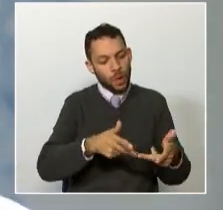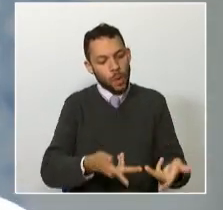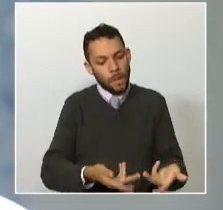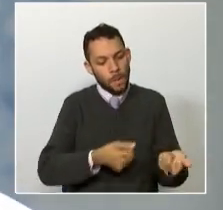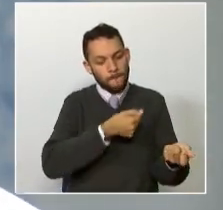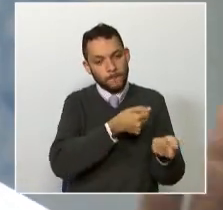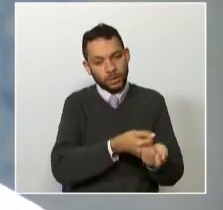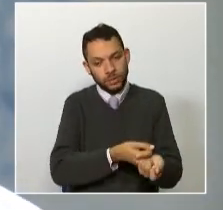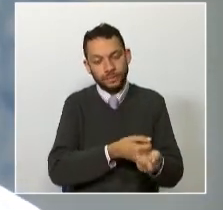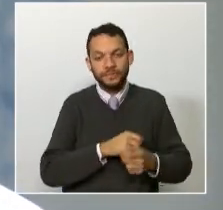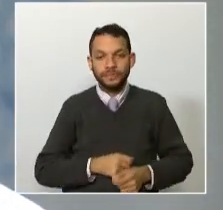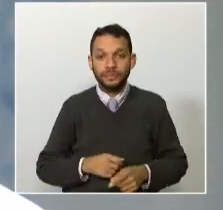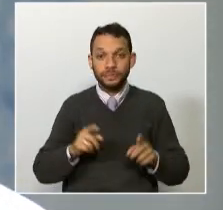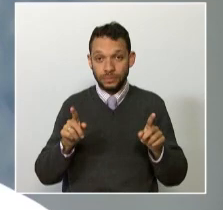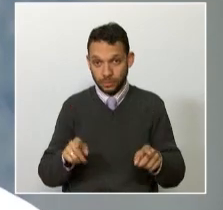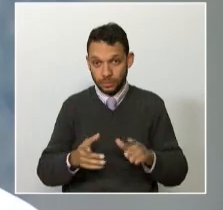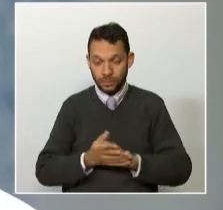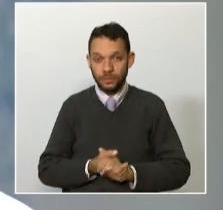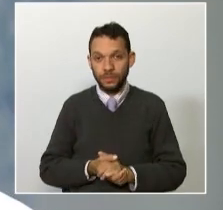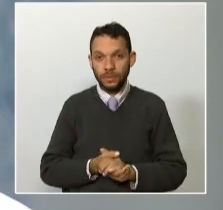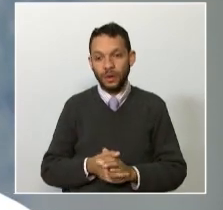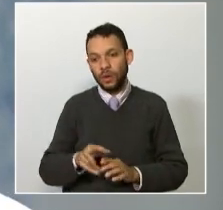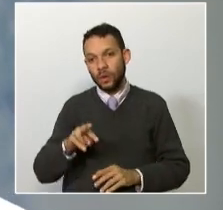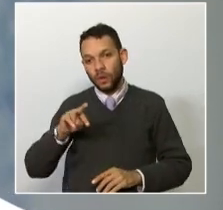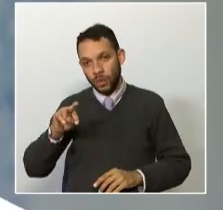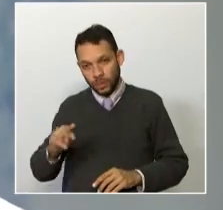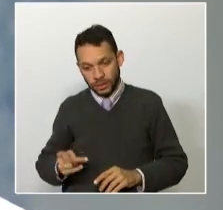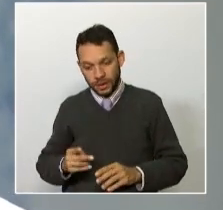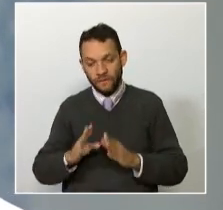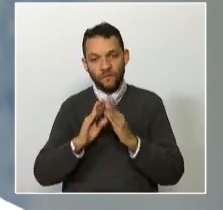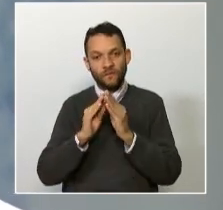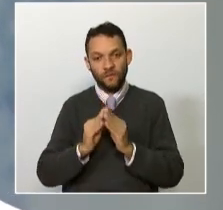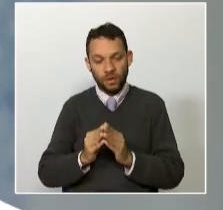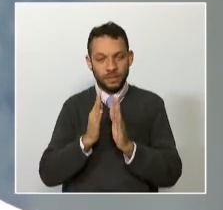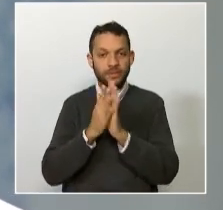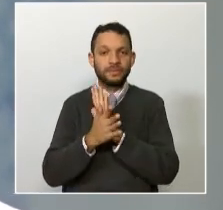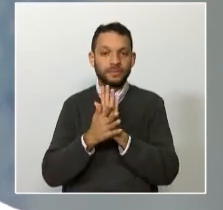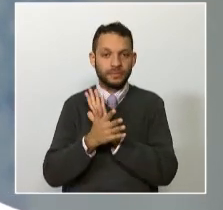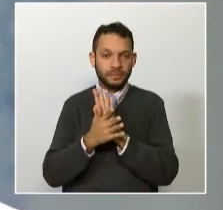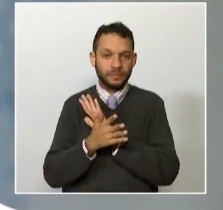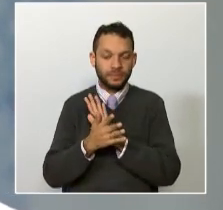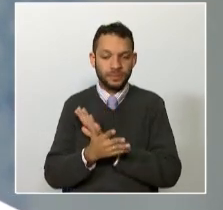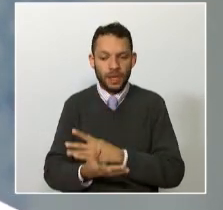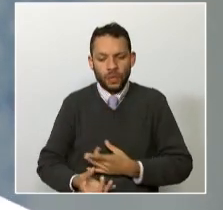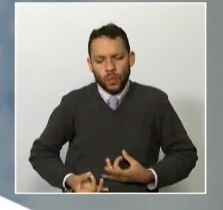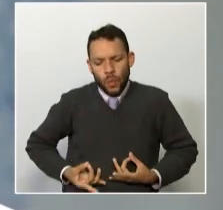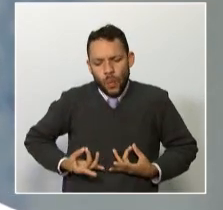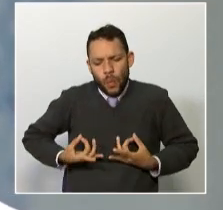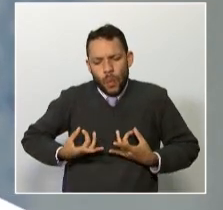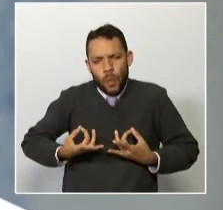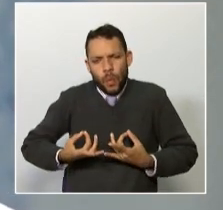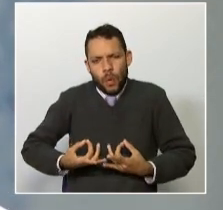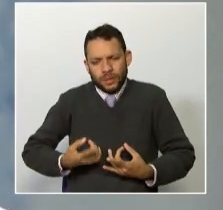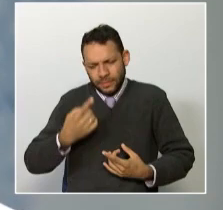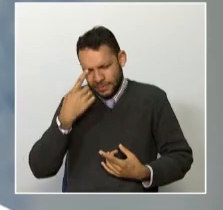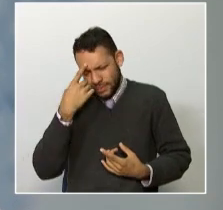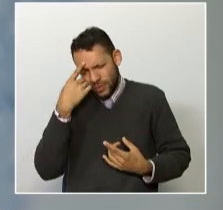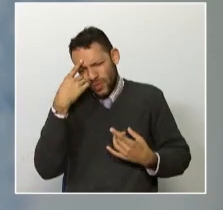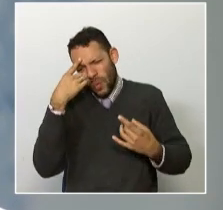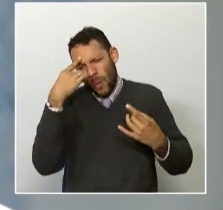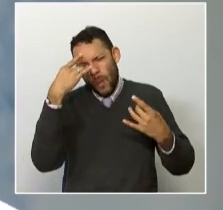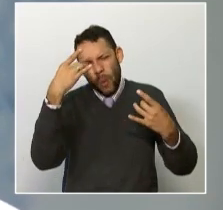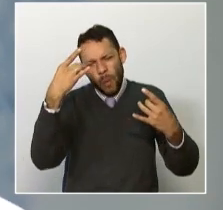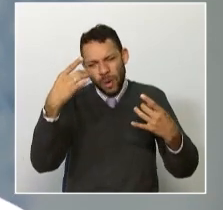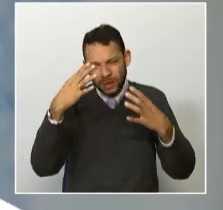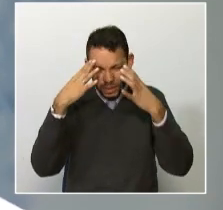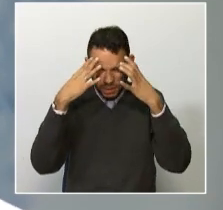pueda presentar. Otra forma de que ella dice que le duele la cabecita, el cráneo, es